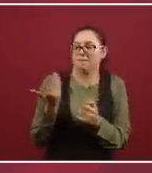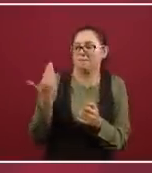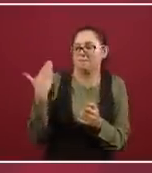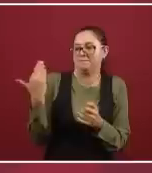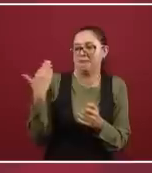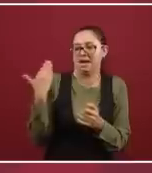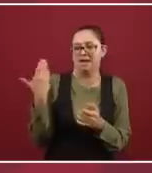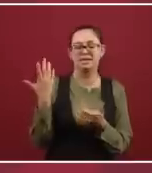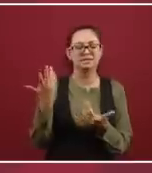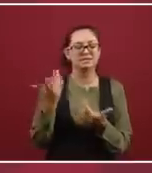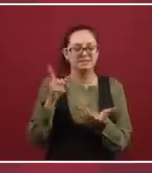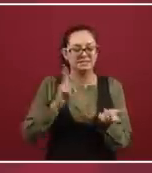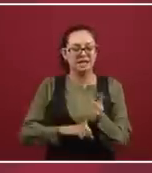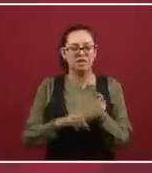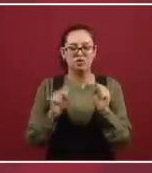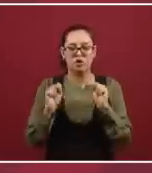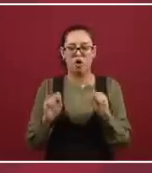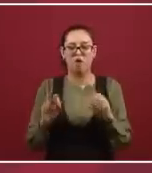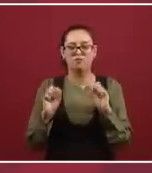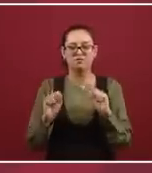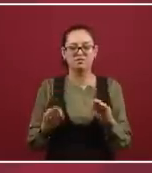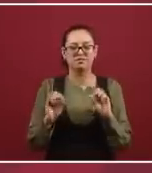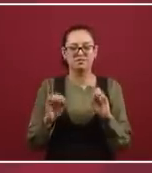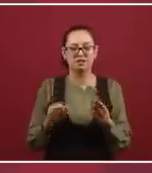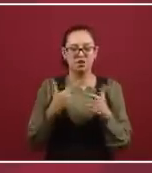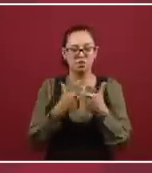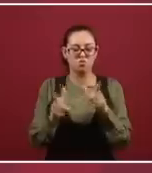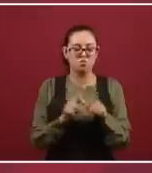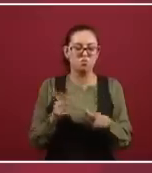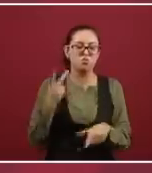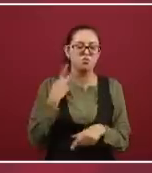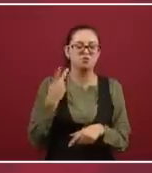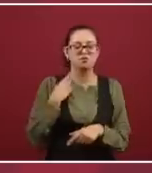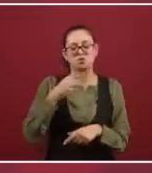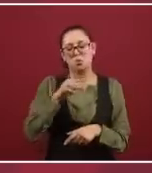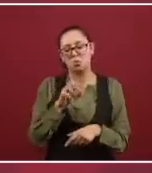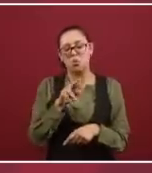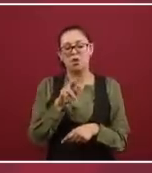en nuestras oficinas, de día y de noche.